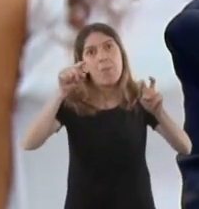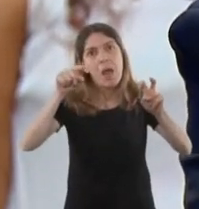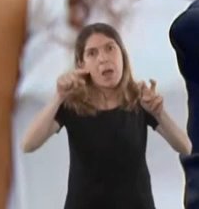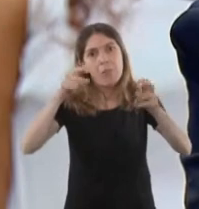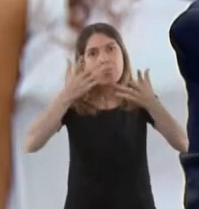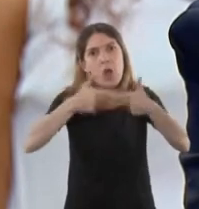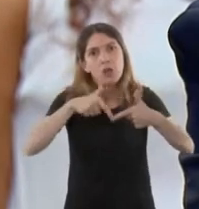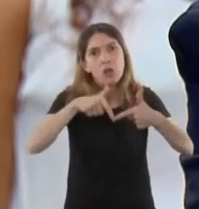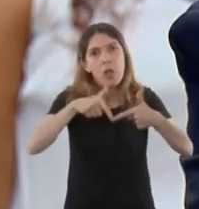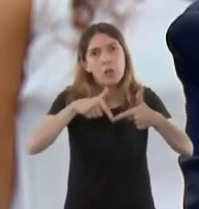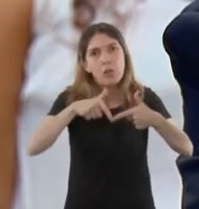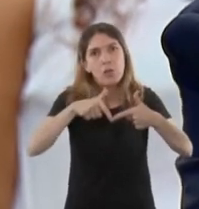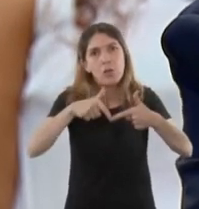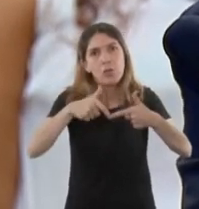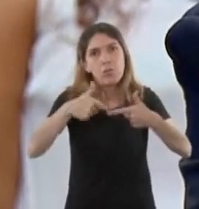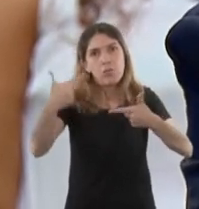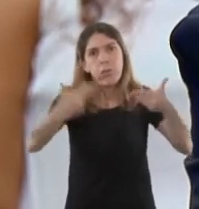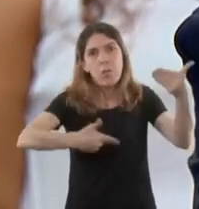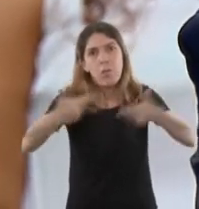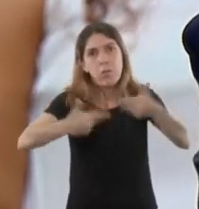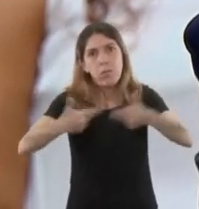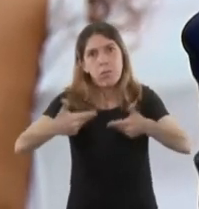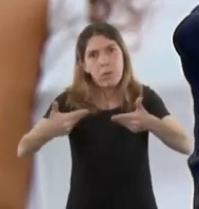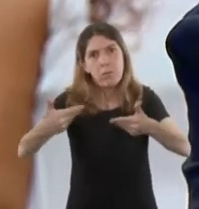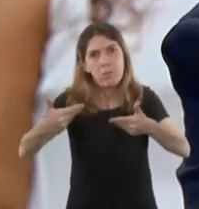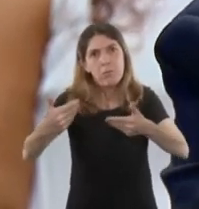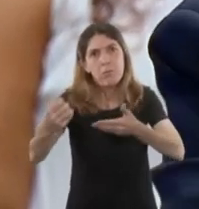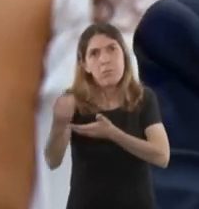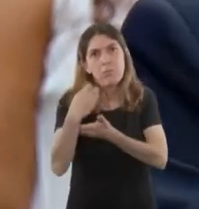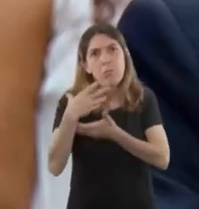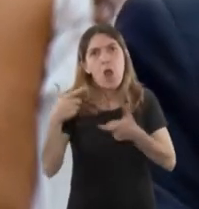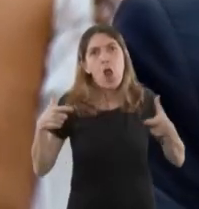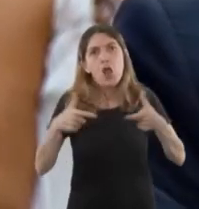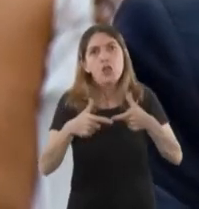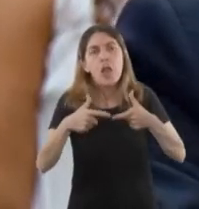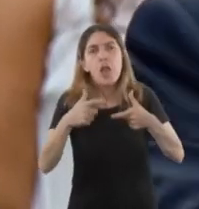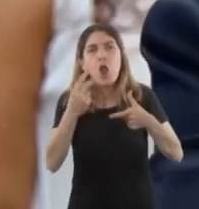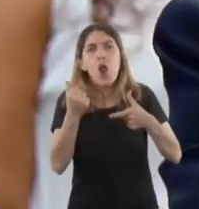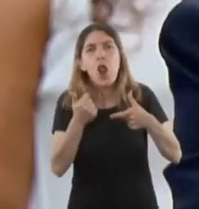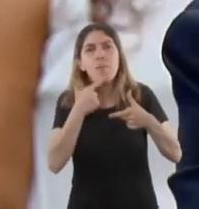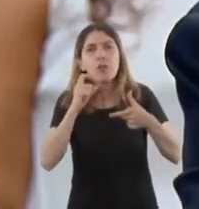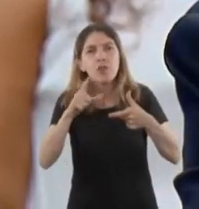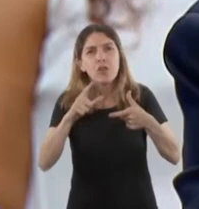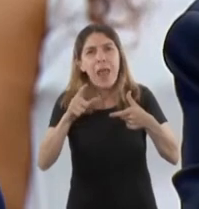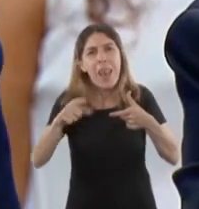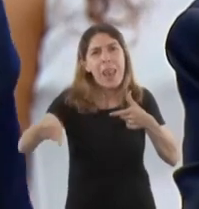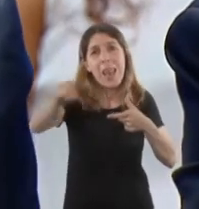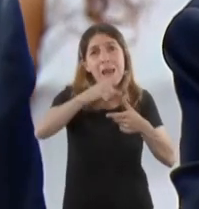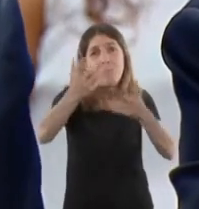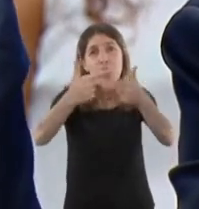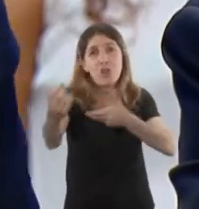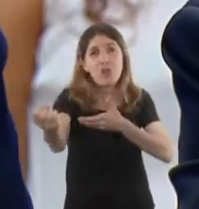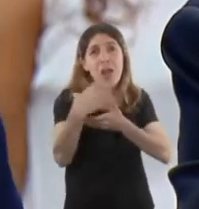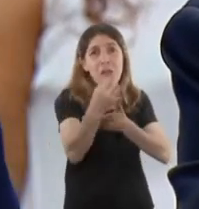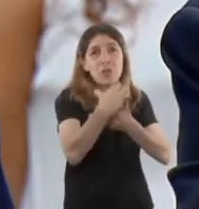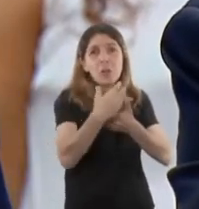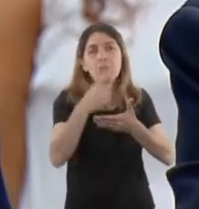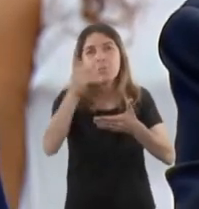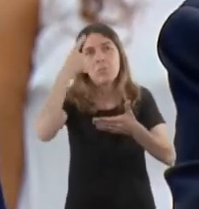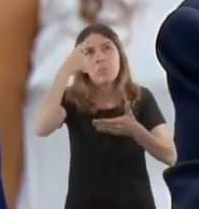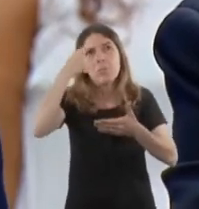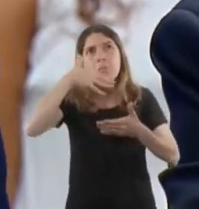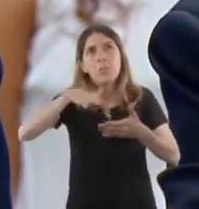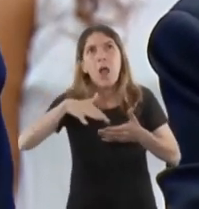acercaron sus proyectos al consejo económico y social y entendiendo que la revolución de la